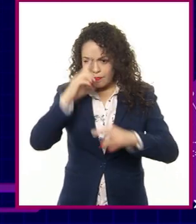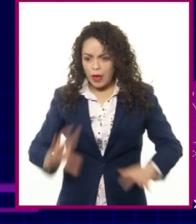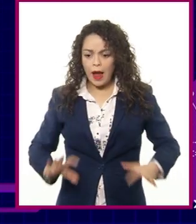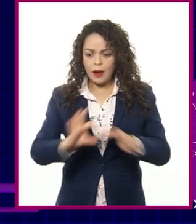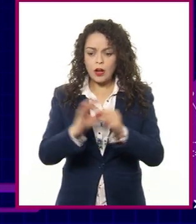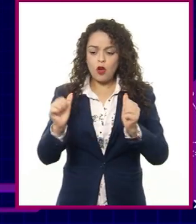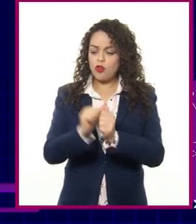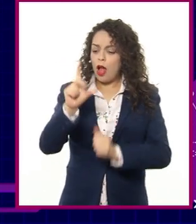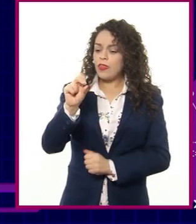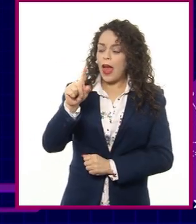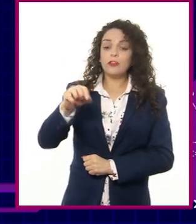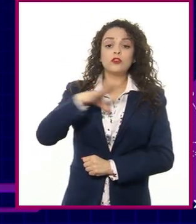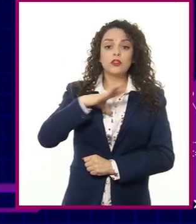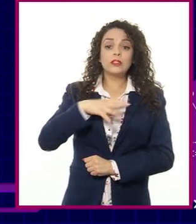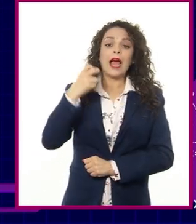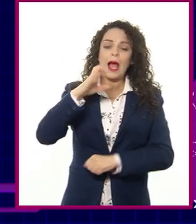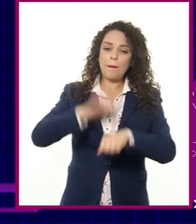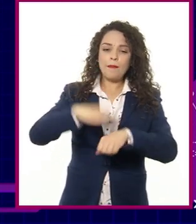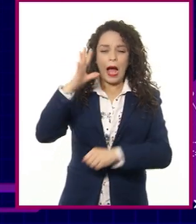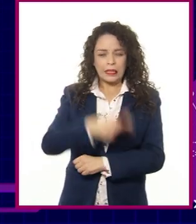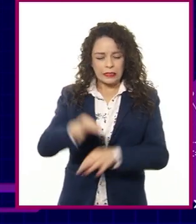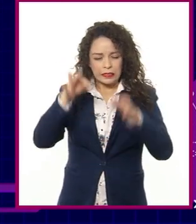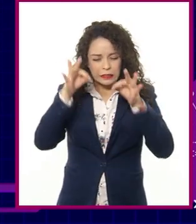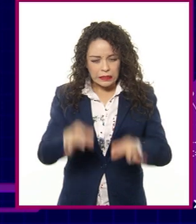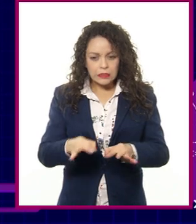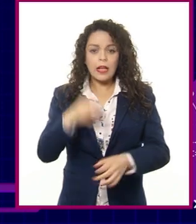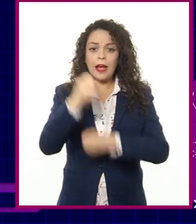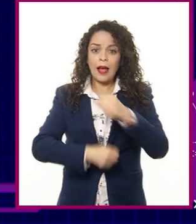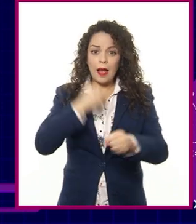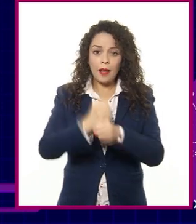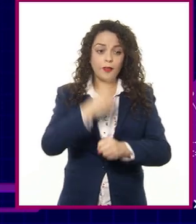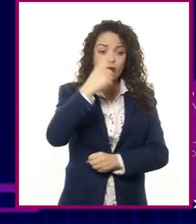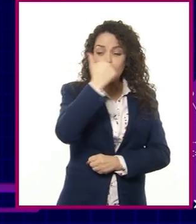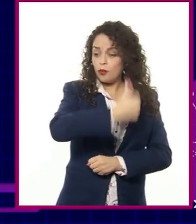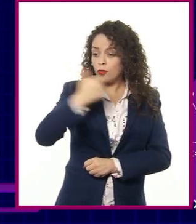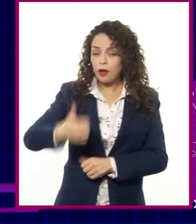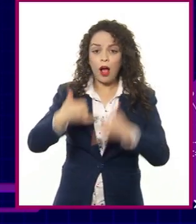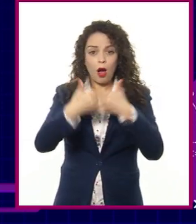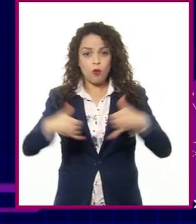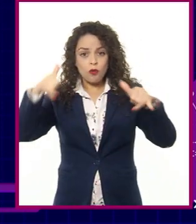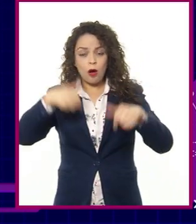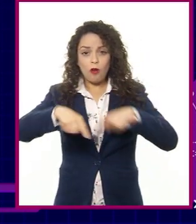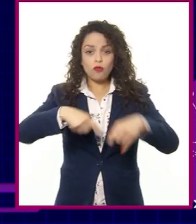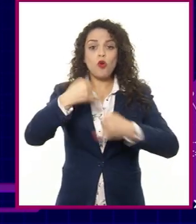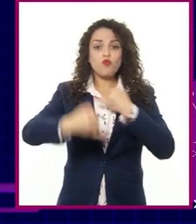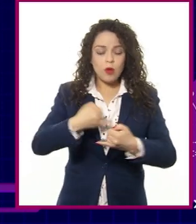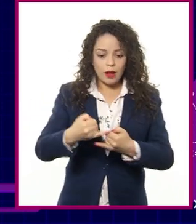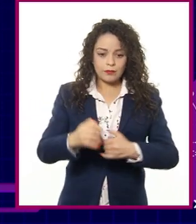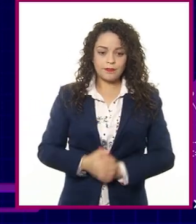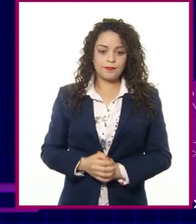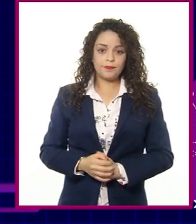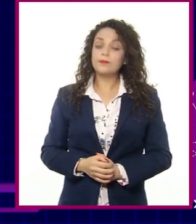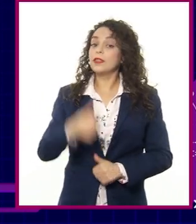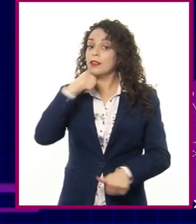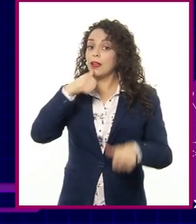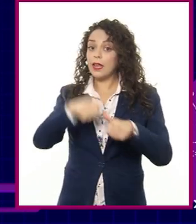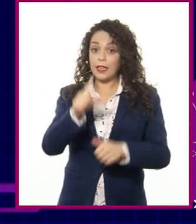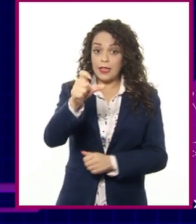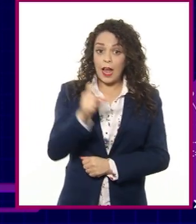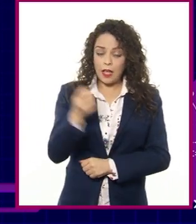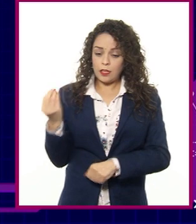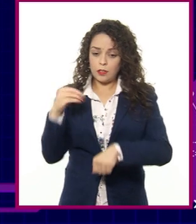y permitan calcular con precisión el año de cada Copa Mundial. Se considera a X como el número de la